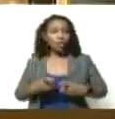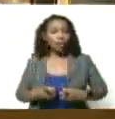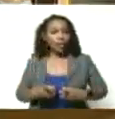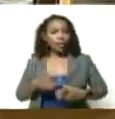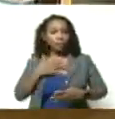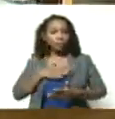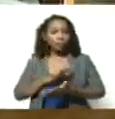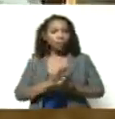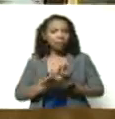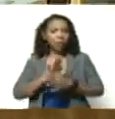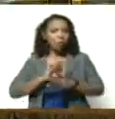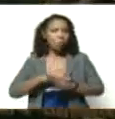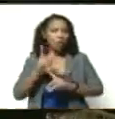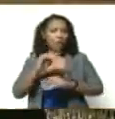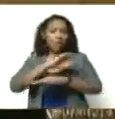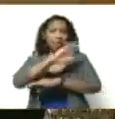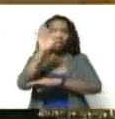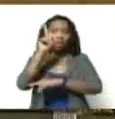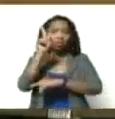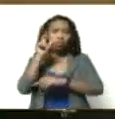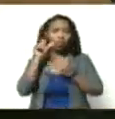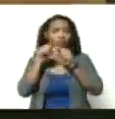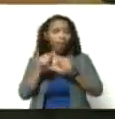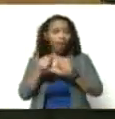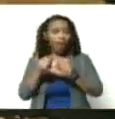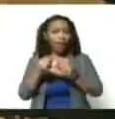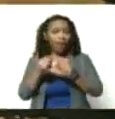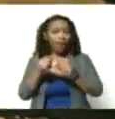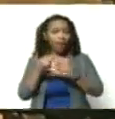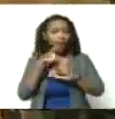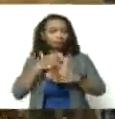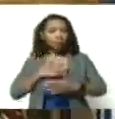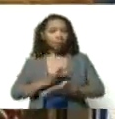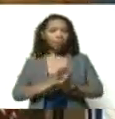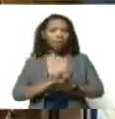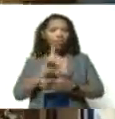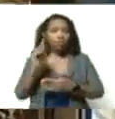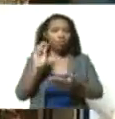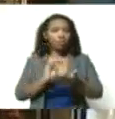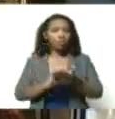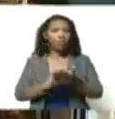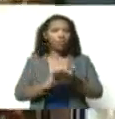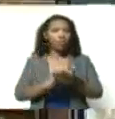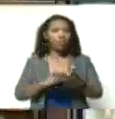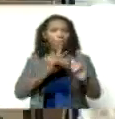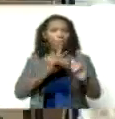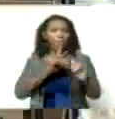inquieto, porque ni en cielo te quedarás tranquilo. Montaña, Dios, como verás,